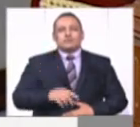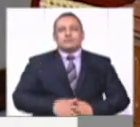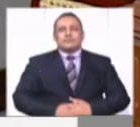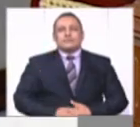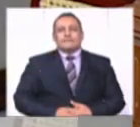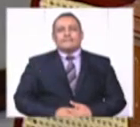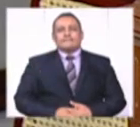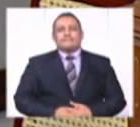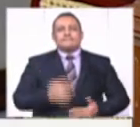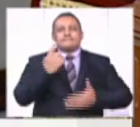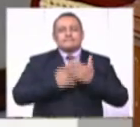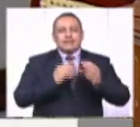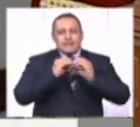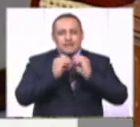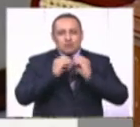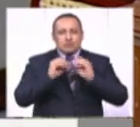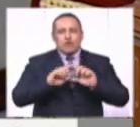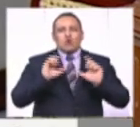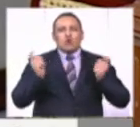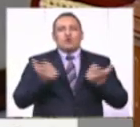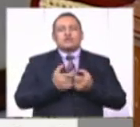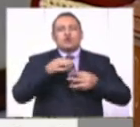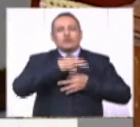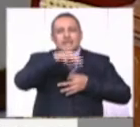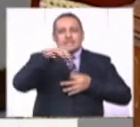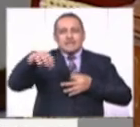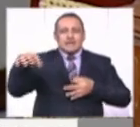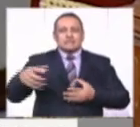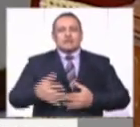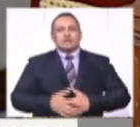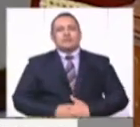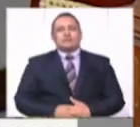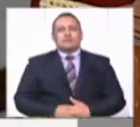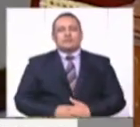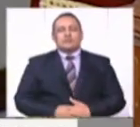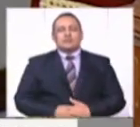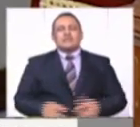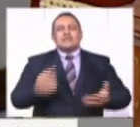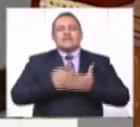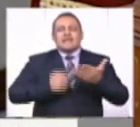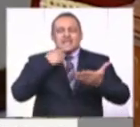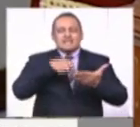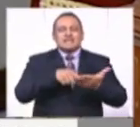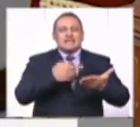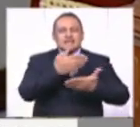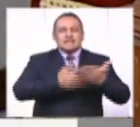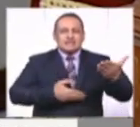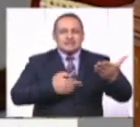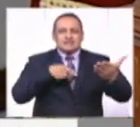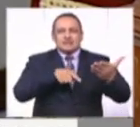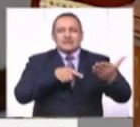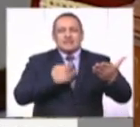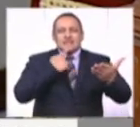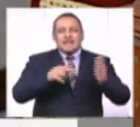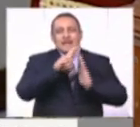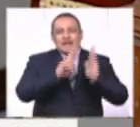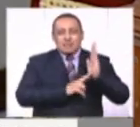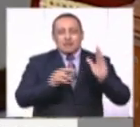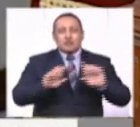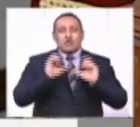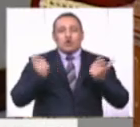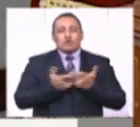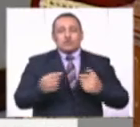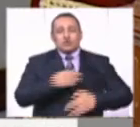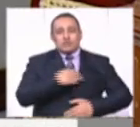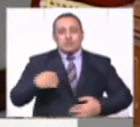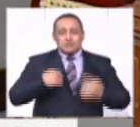que regula los consejos descentralizados y qué dice allí que el reglamento del Consejo